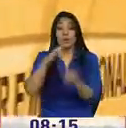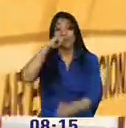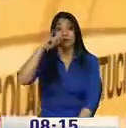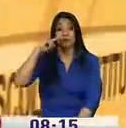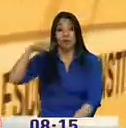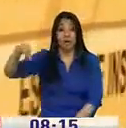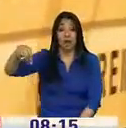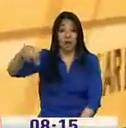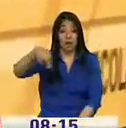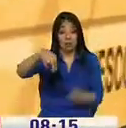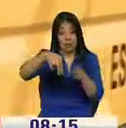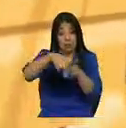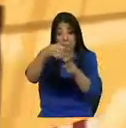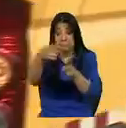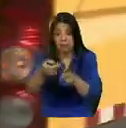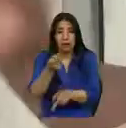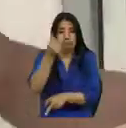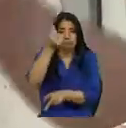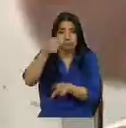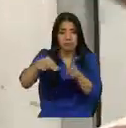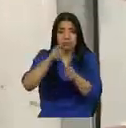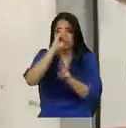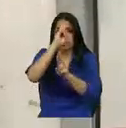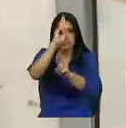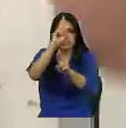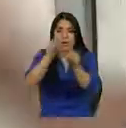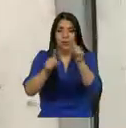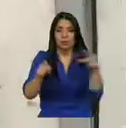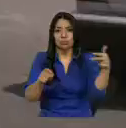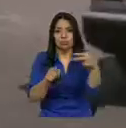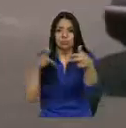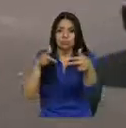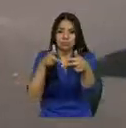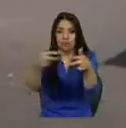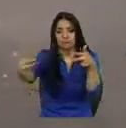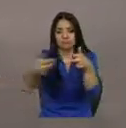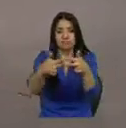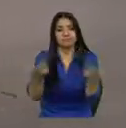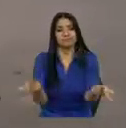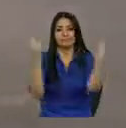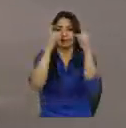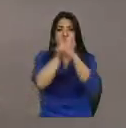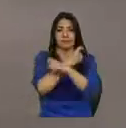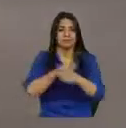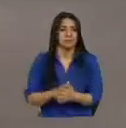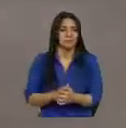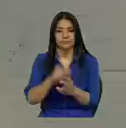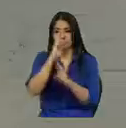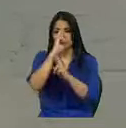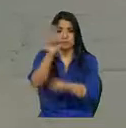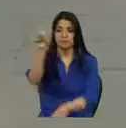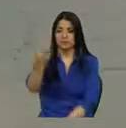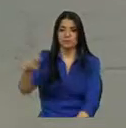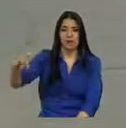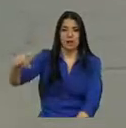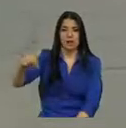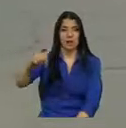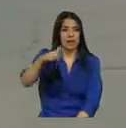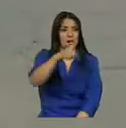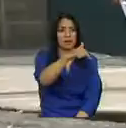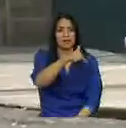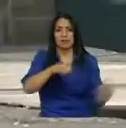son atropellados. De los carros que no respetan los que vienen y los que bajan. Los conductores no respetan al peatón y se dificulta